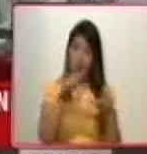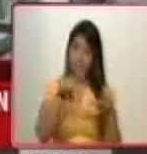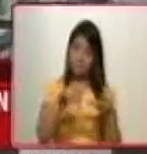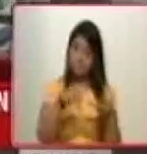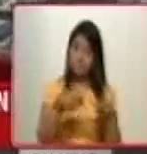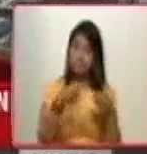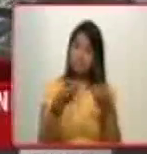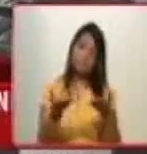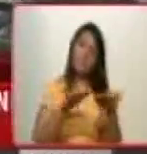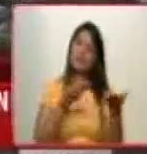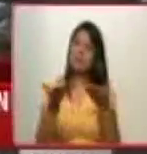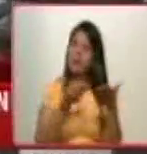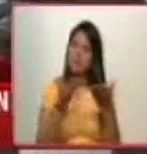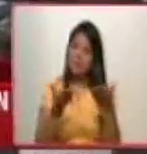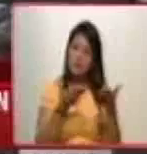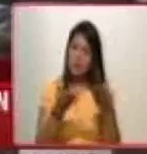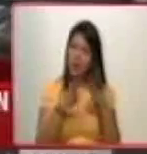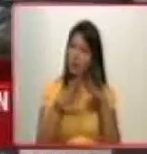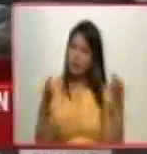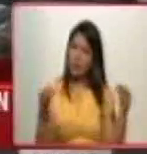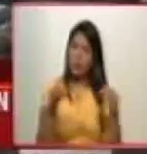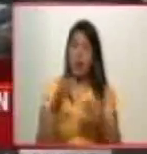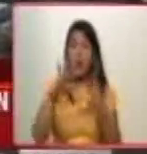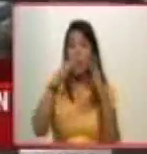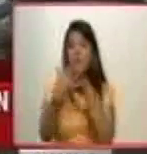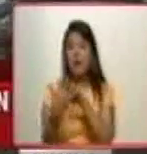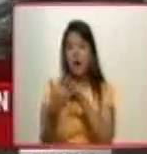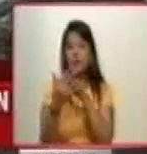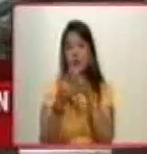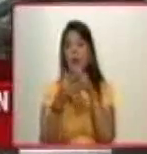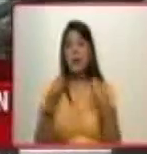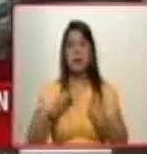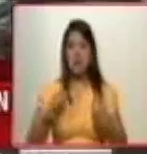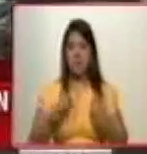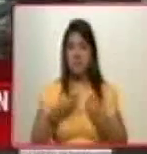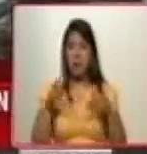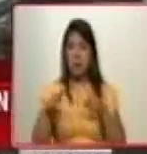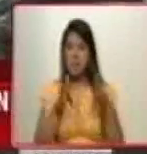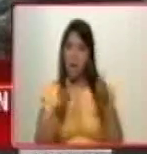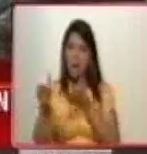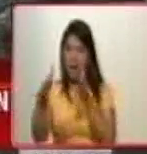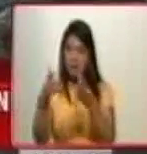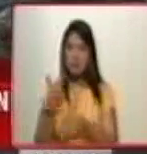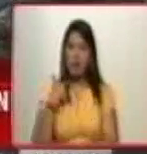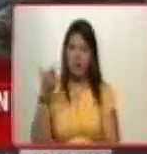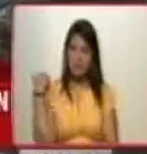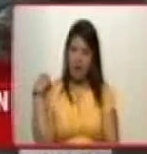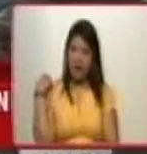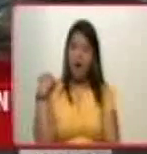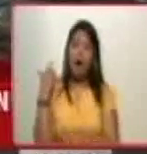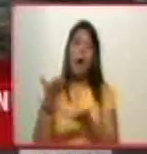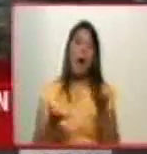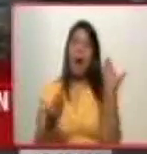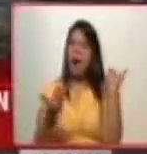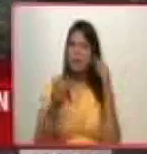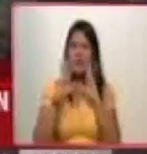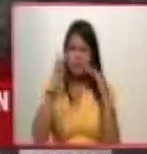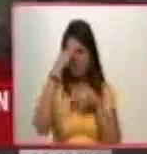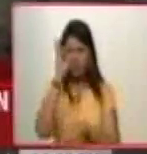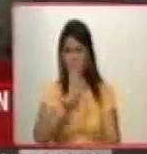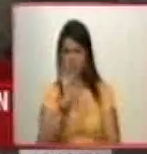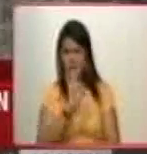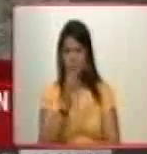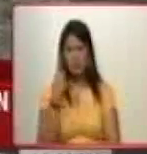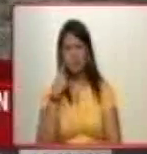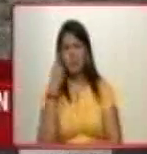dándole servicio de transporte a los barrios de la carretera vieja Caracas-Los Teques, que originalmente no había sido previsto dentro de